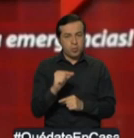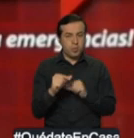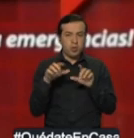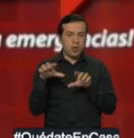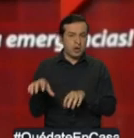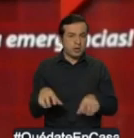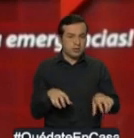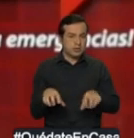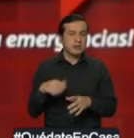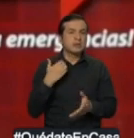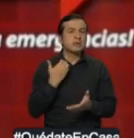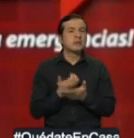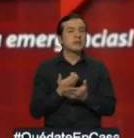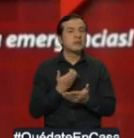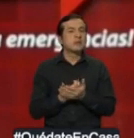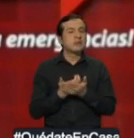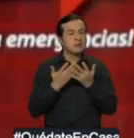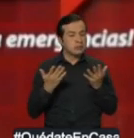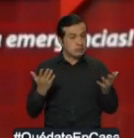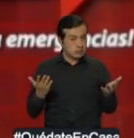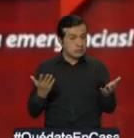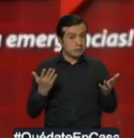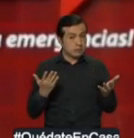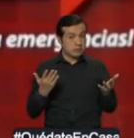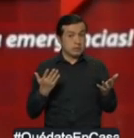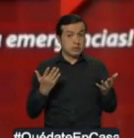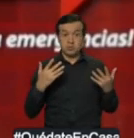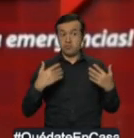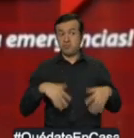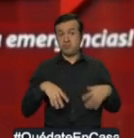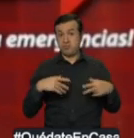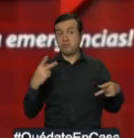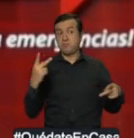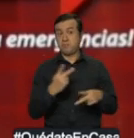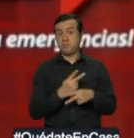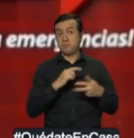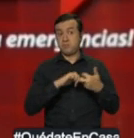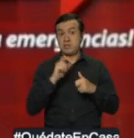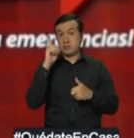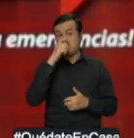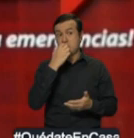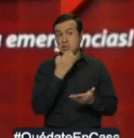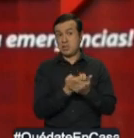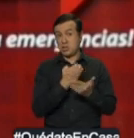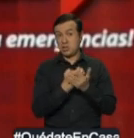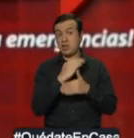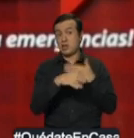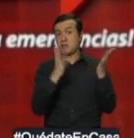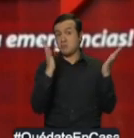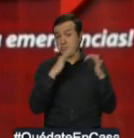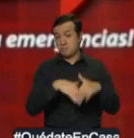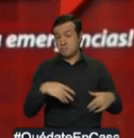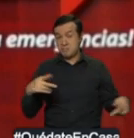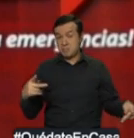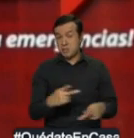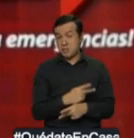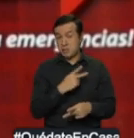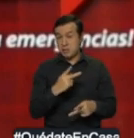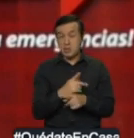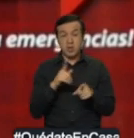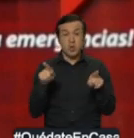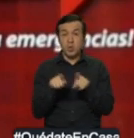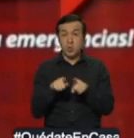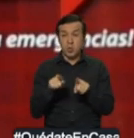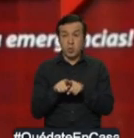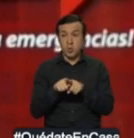económica porque de lo contrario las dimensiones de la crisis económica van a ser tan peligrosas como las de la